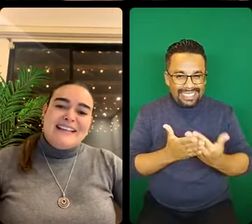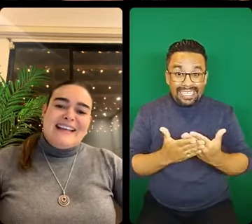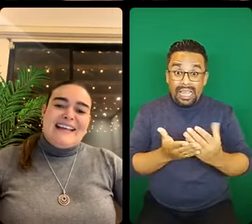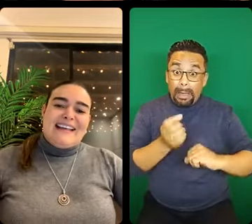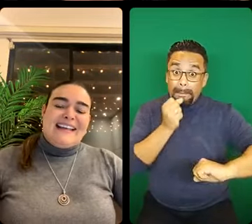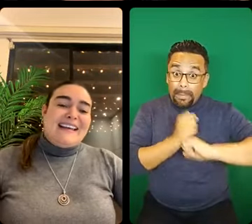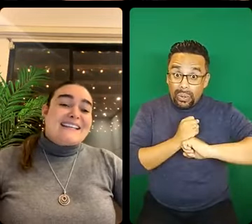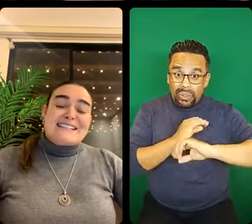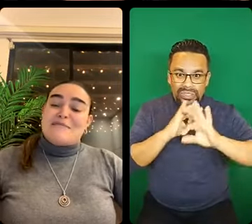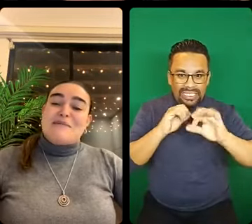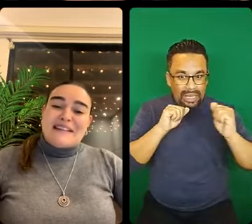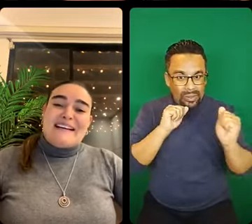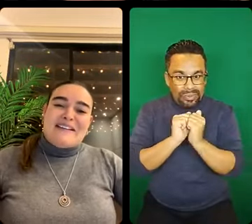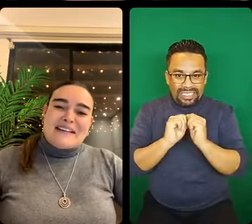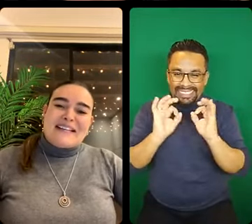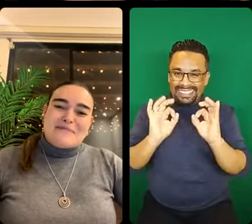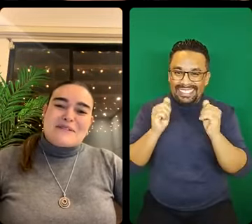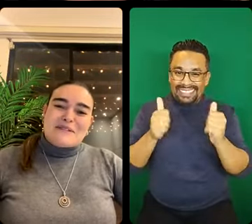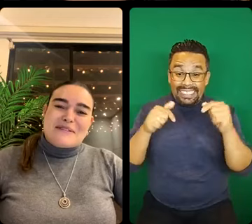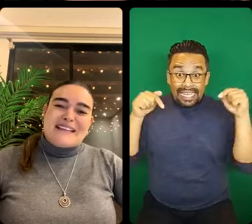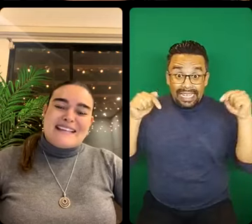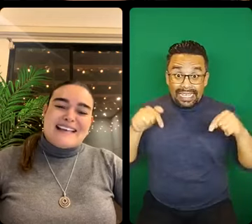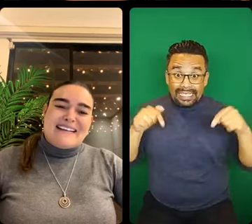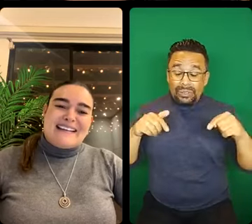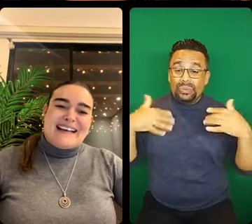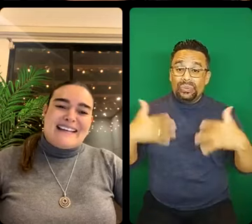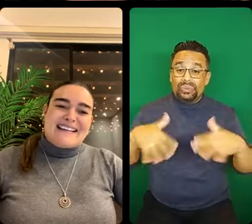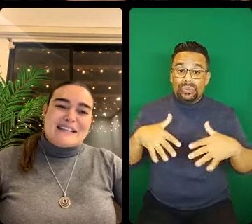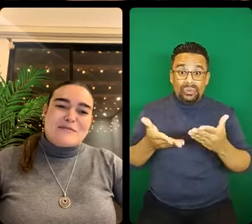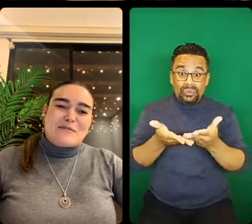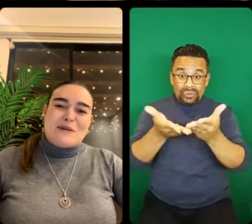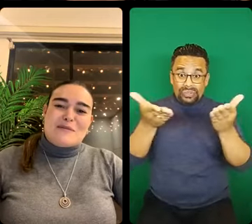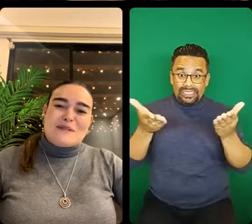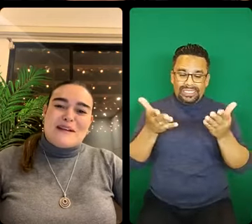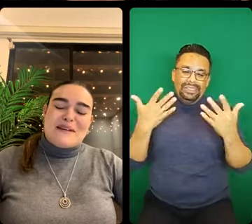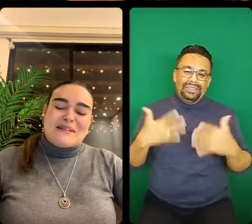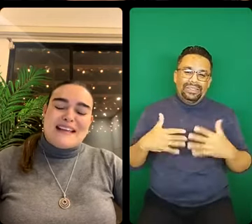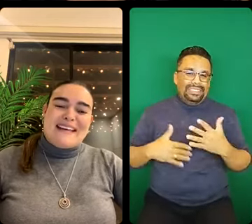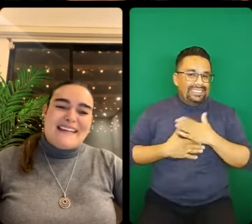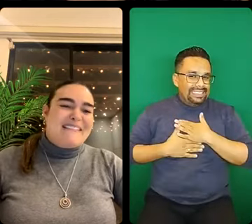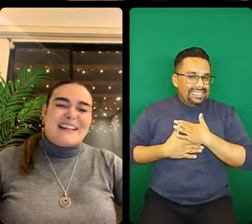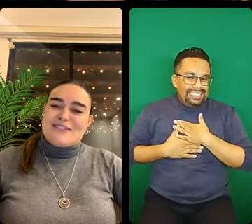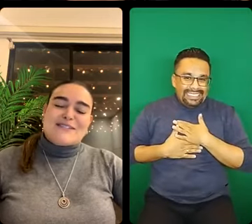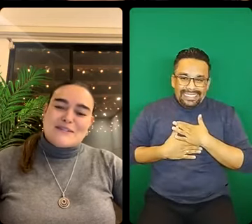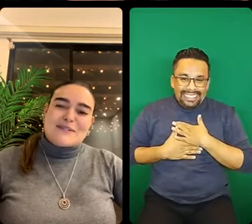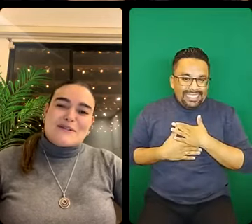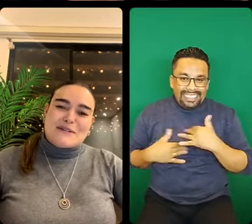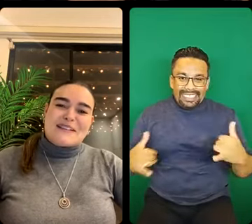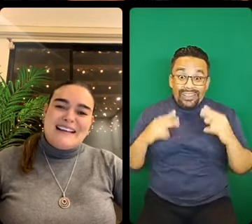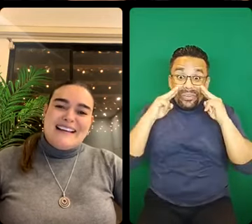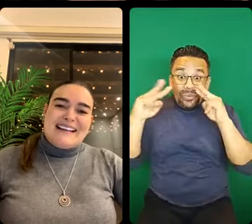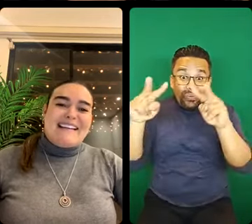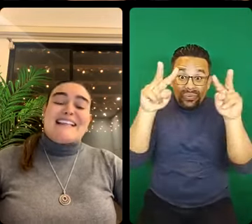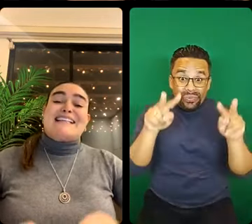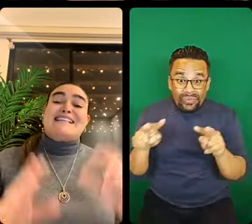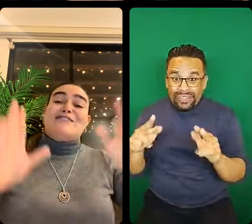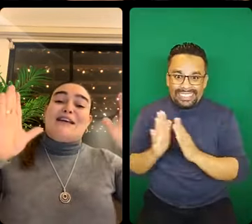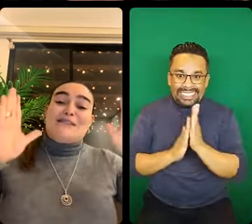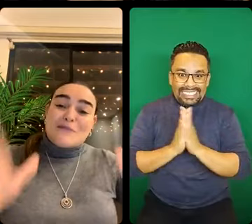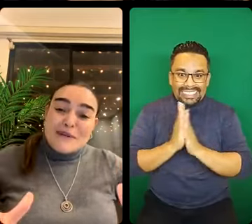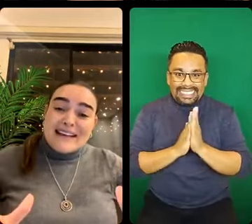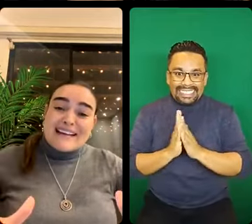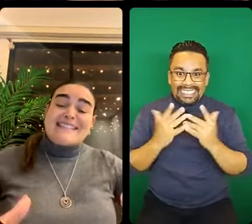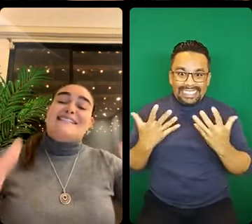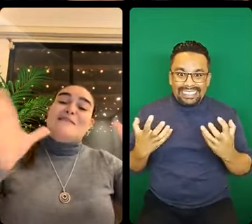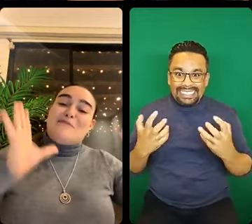acompañamiento y este primer trabajo que tenemos con ustedes, que de verdad estamos muy emocionados de ver todos esos cortos, de ver esas